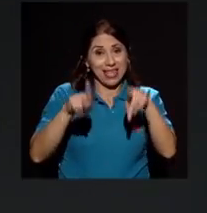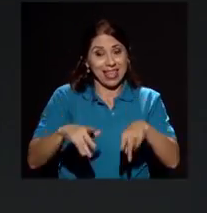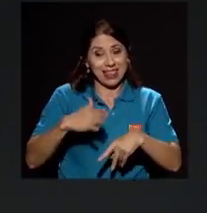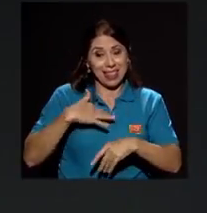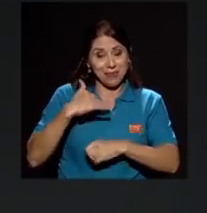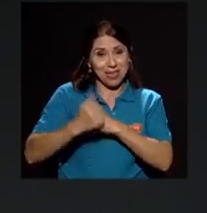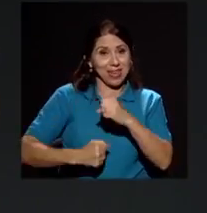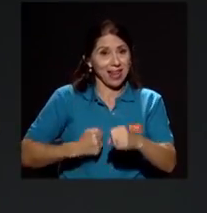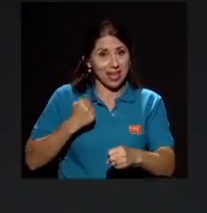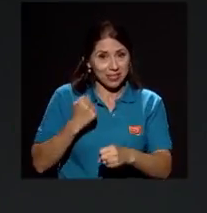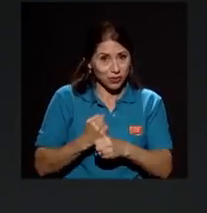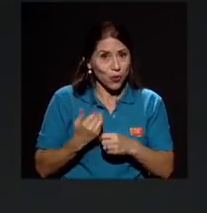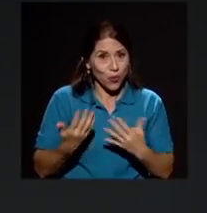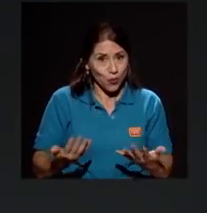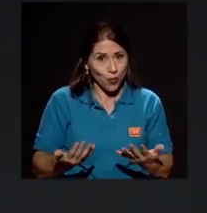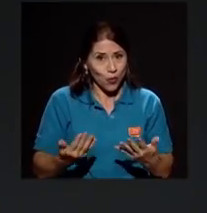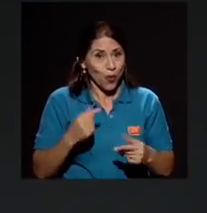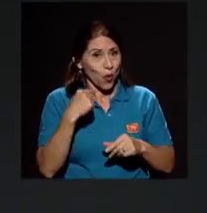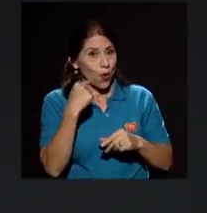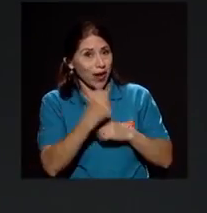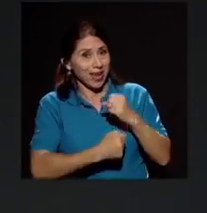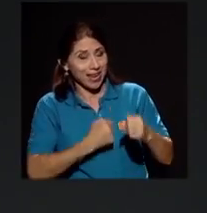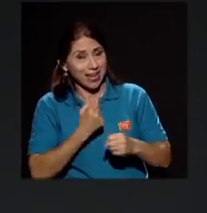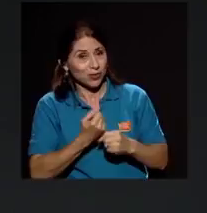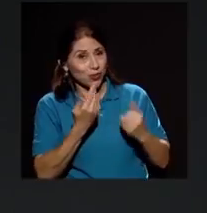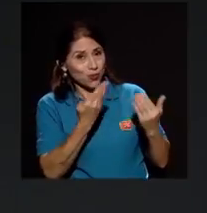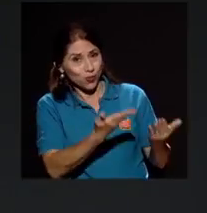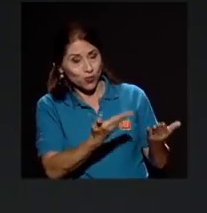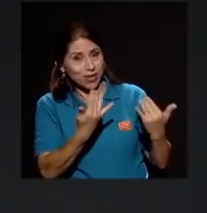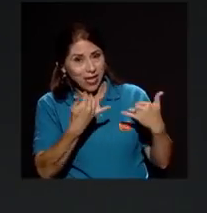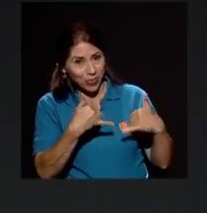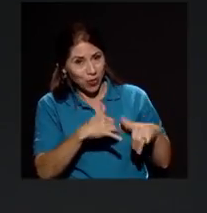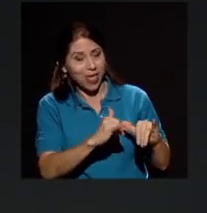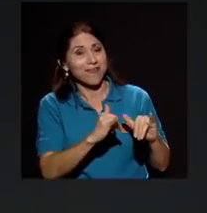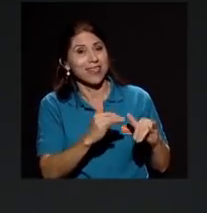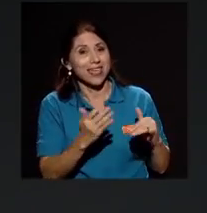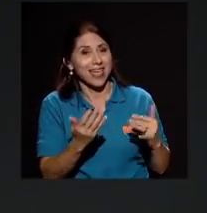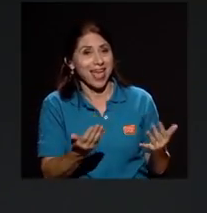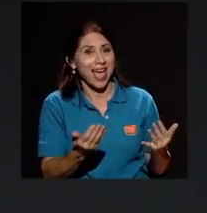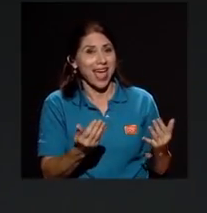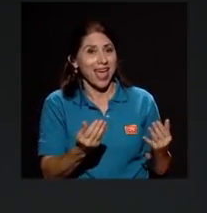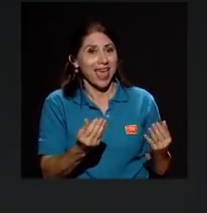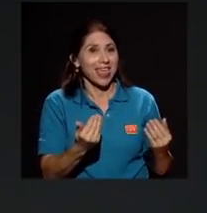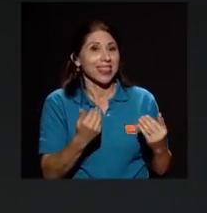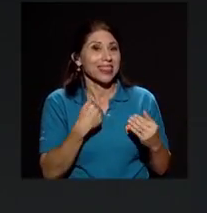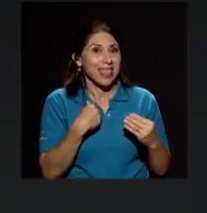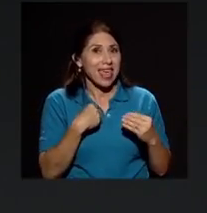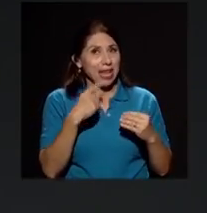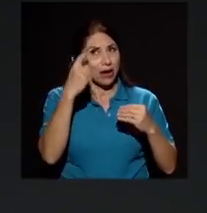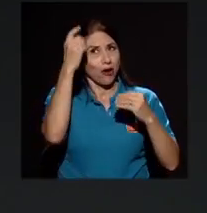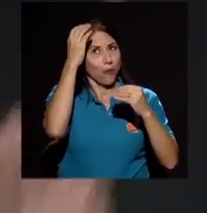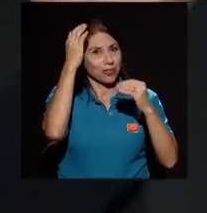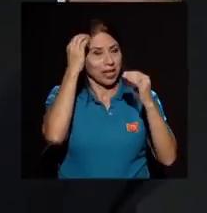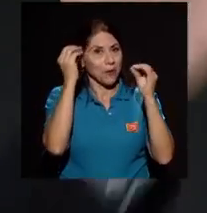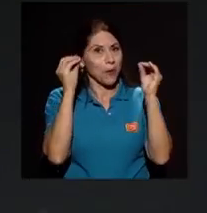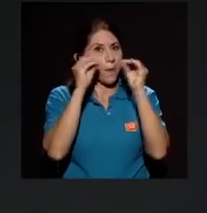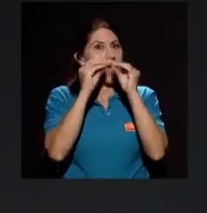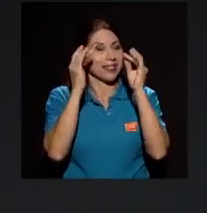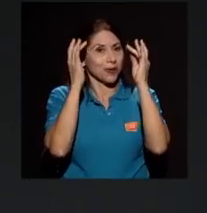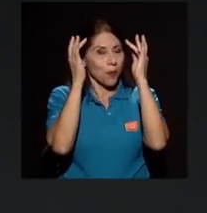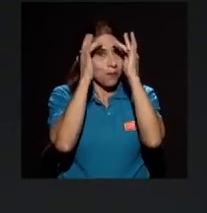los de la generación tuya todavía tienen más neuronas conectadas pero